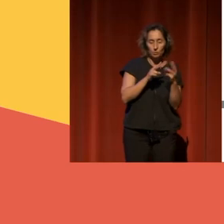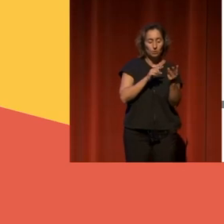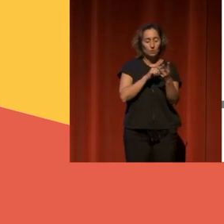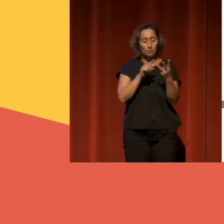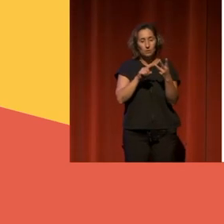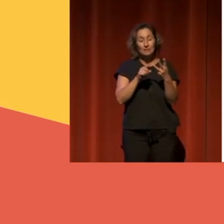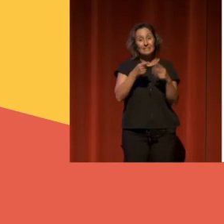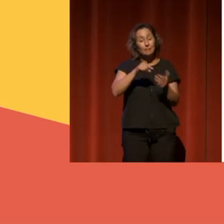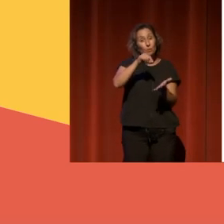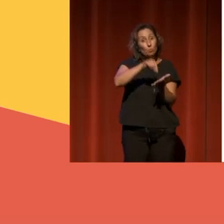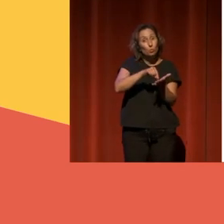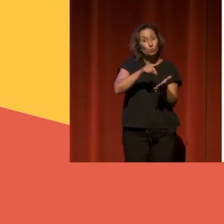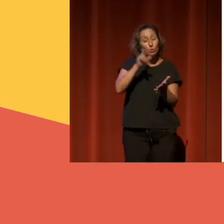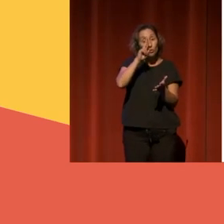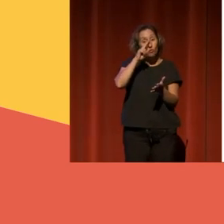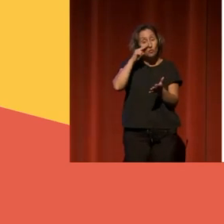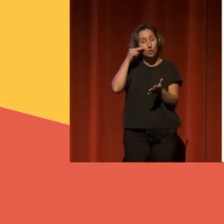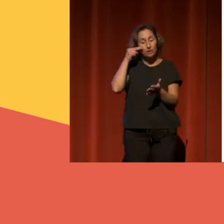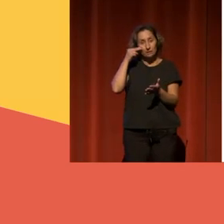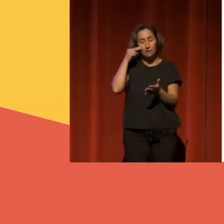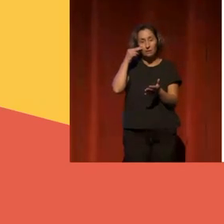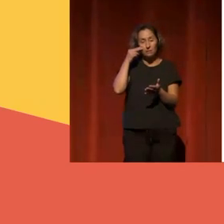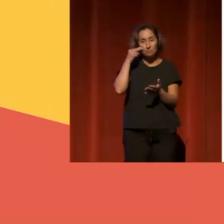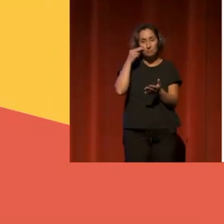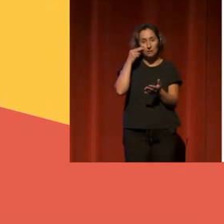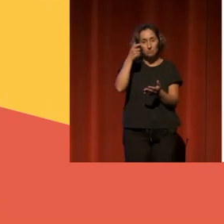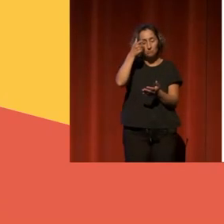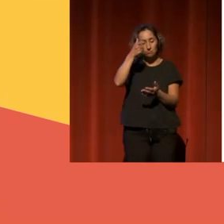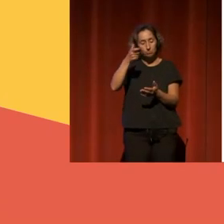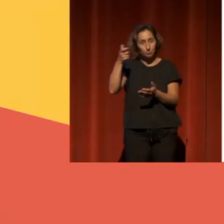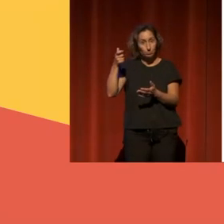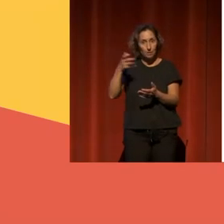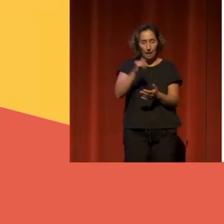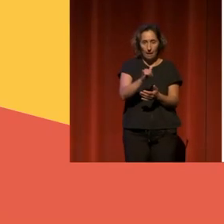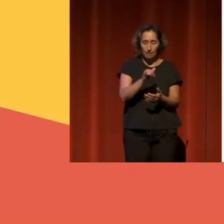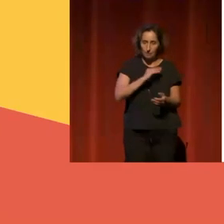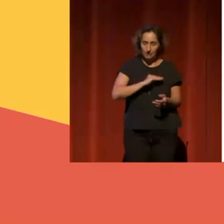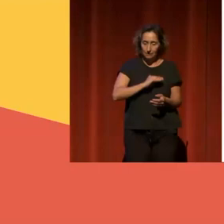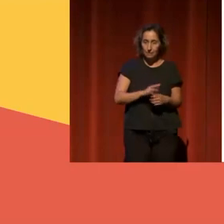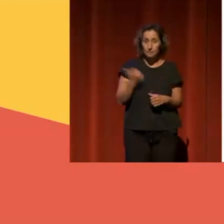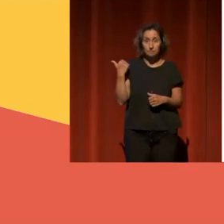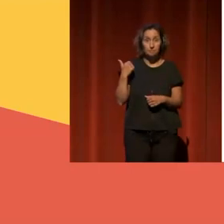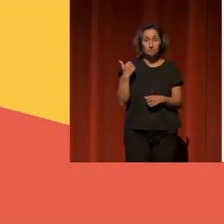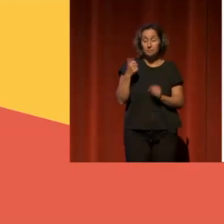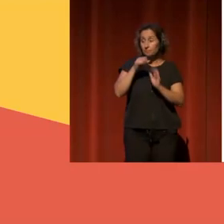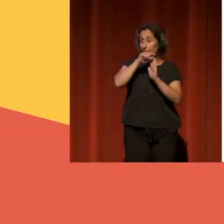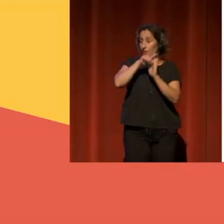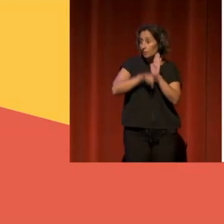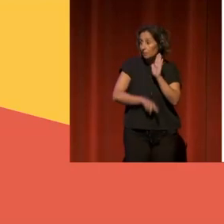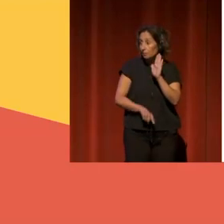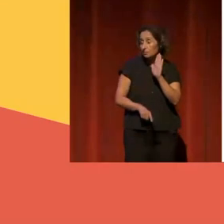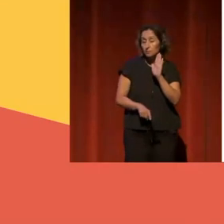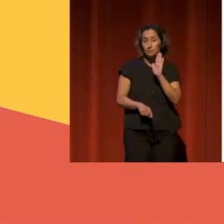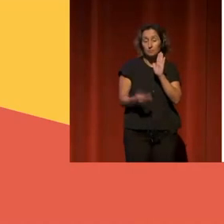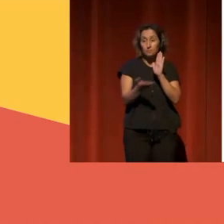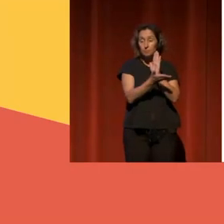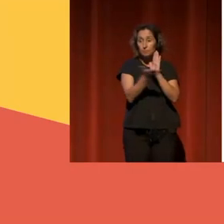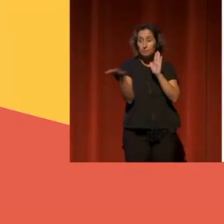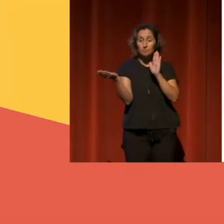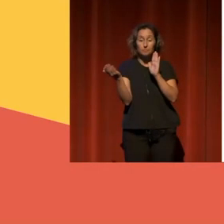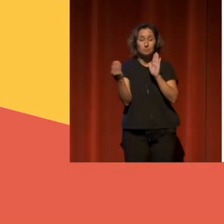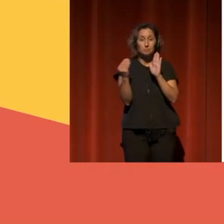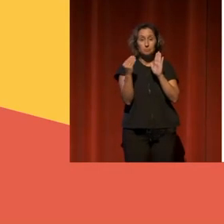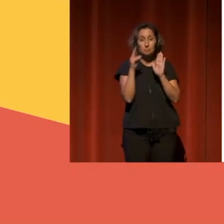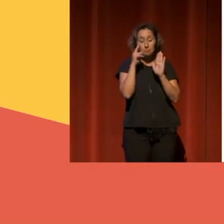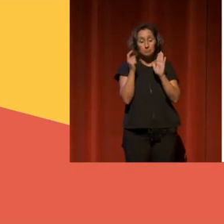puntos violeta en las bibliotecas rurales. Aquí dejamos bibliografía pues, por si quieren